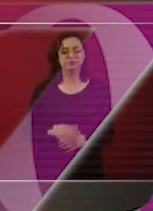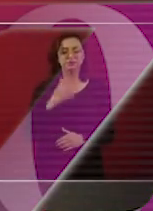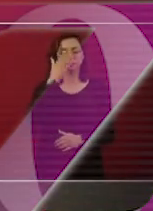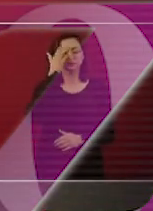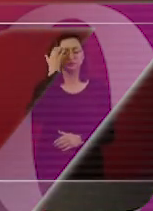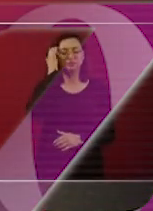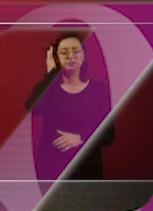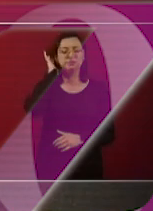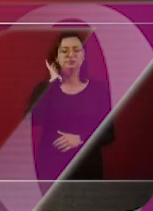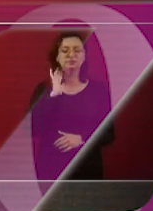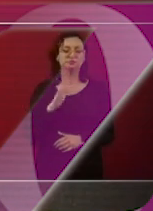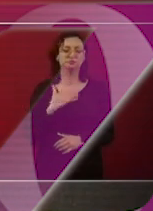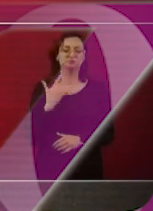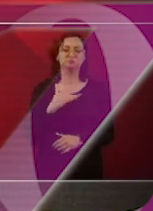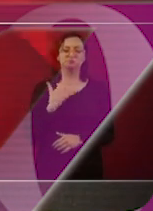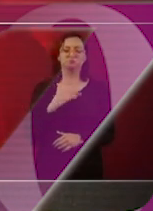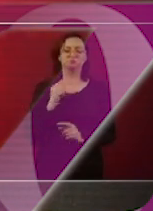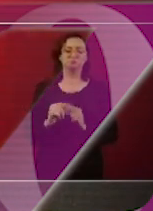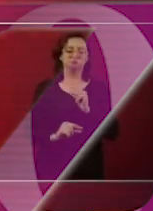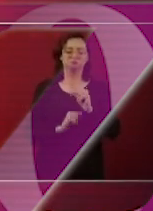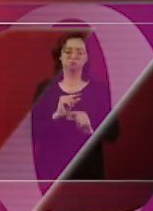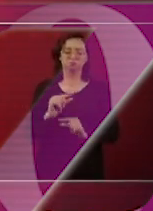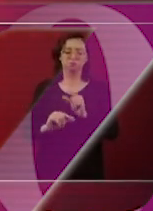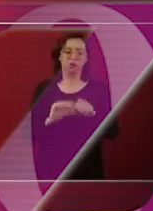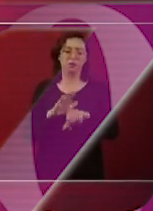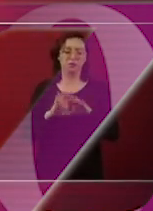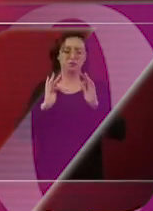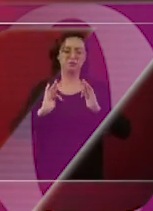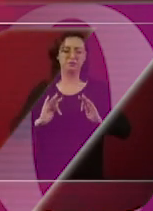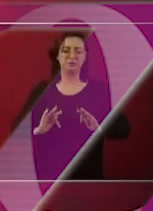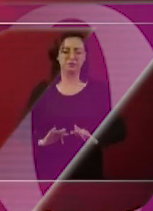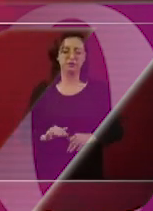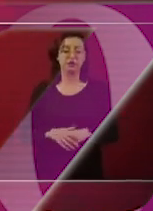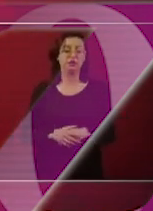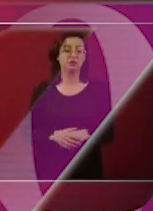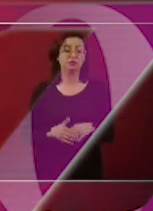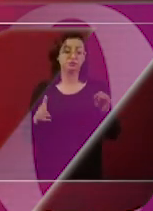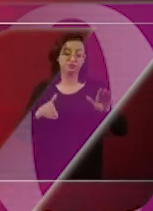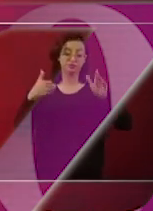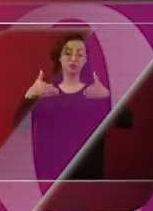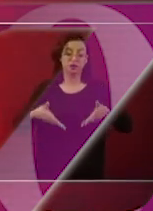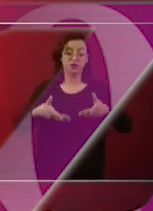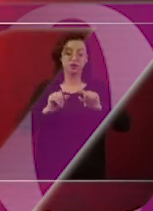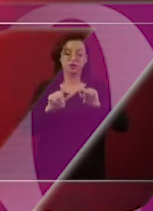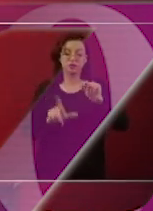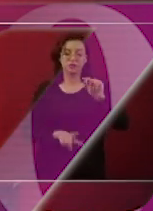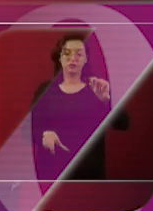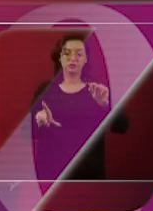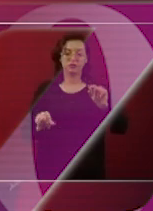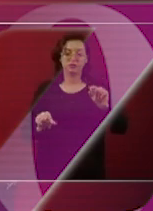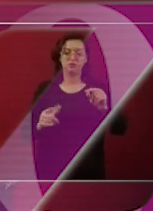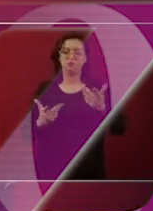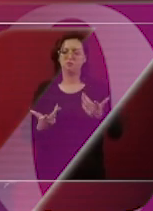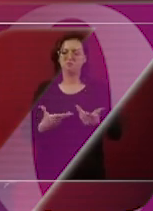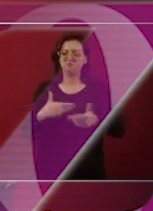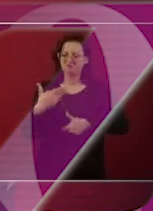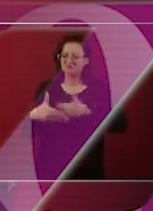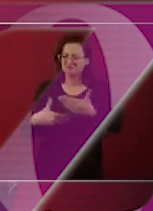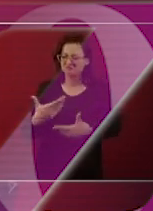Ese es mi pronóstico. En cuanto a México, siento que no vamos a